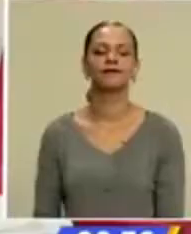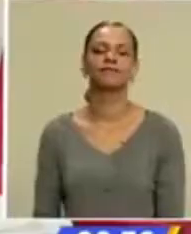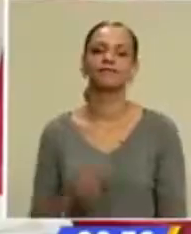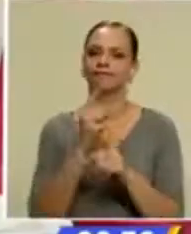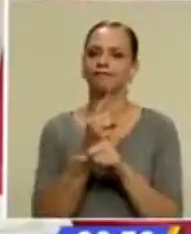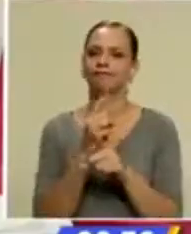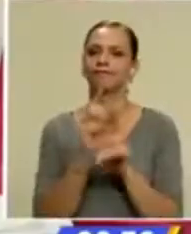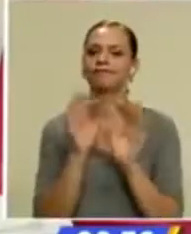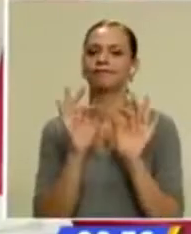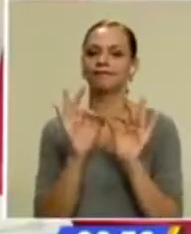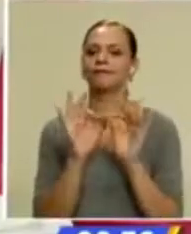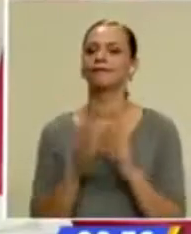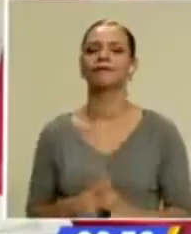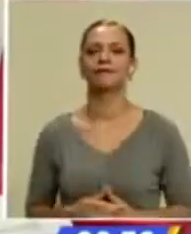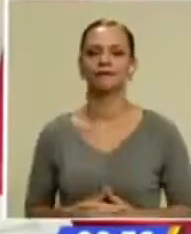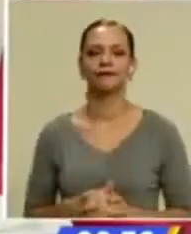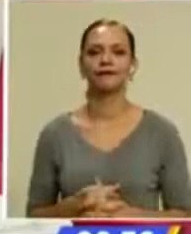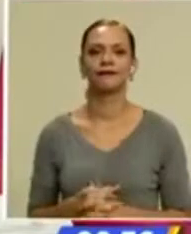Exactamente.